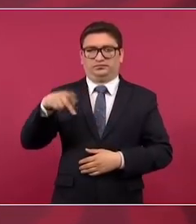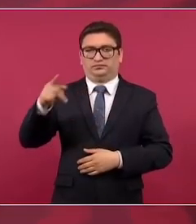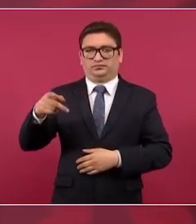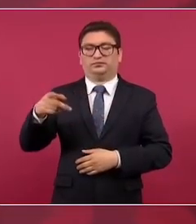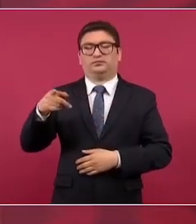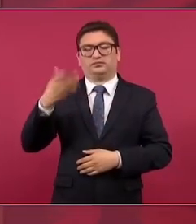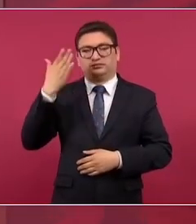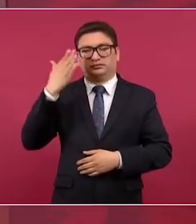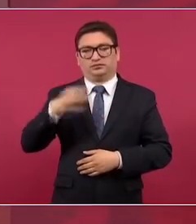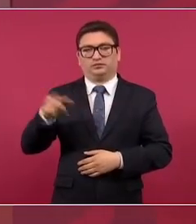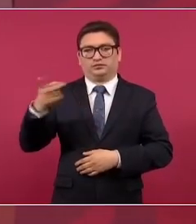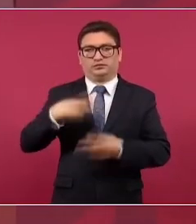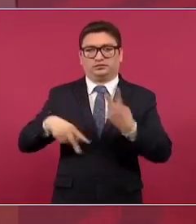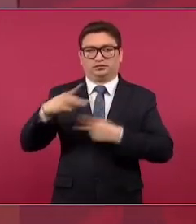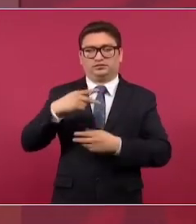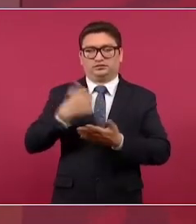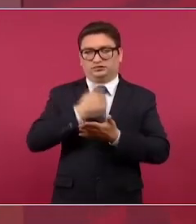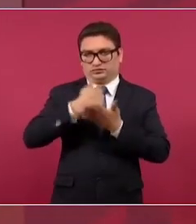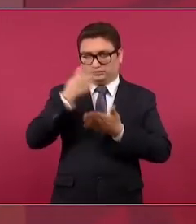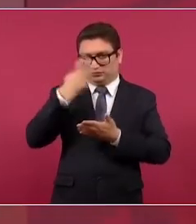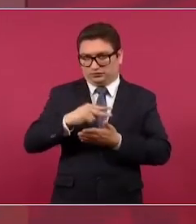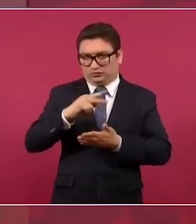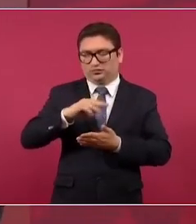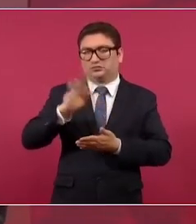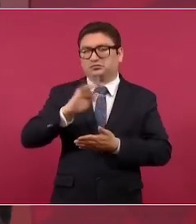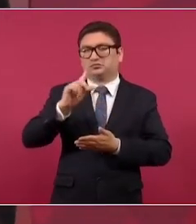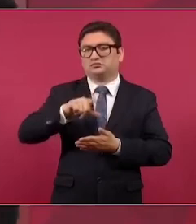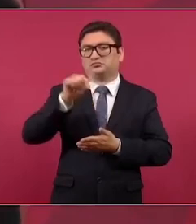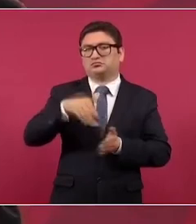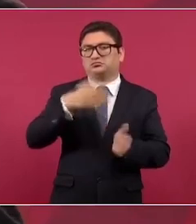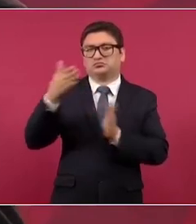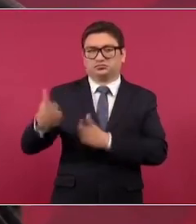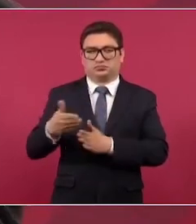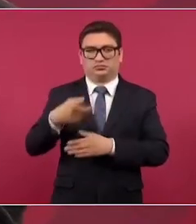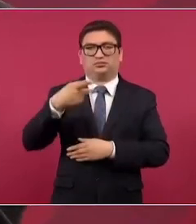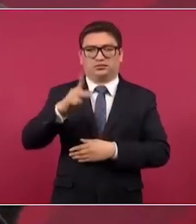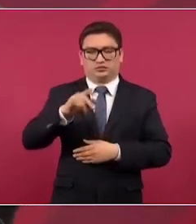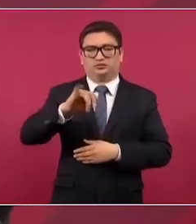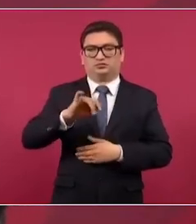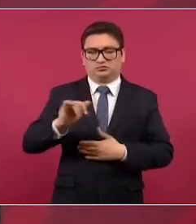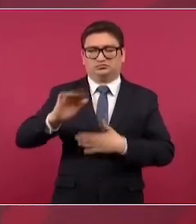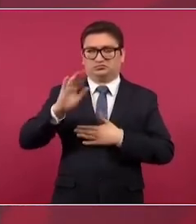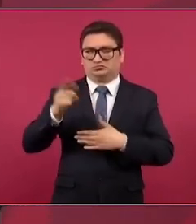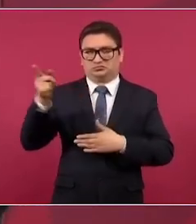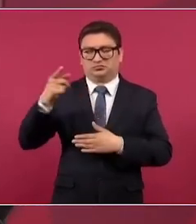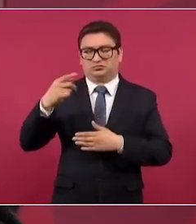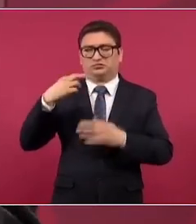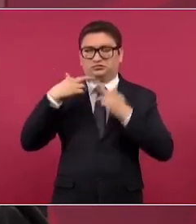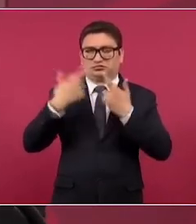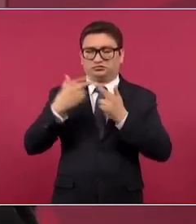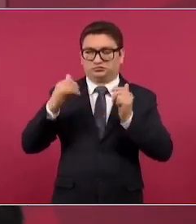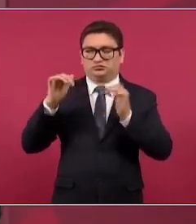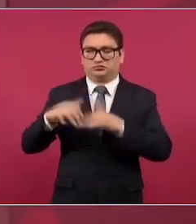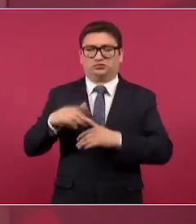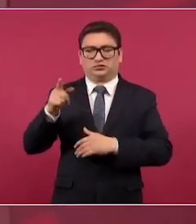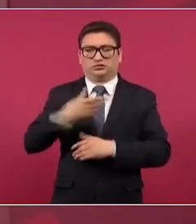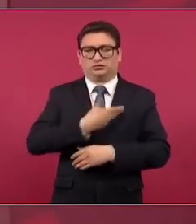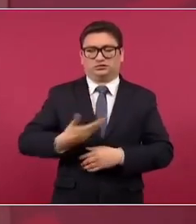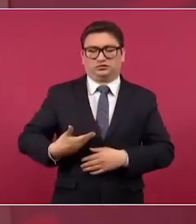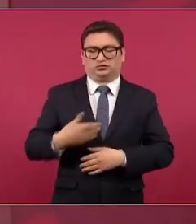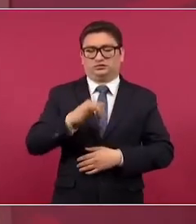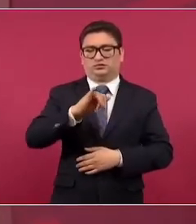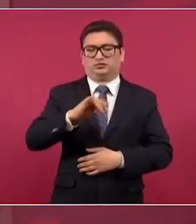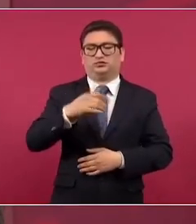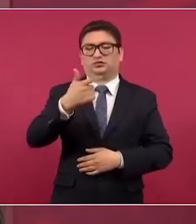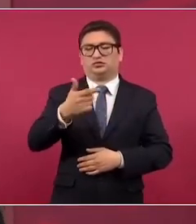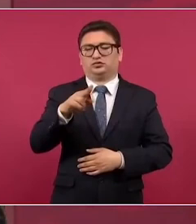la Ciudad de México, pero sí tenemos ese compromiso con el presidente Gustavo Petro,